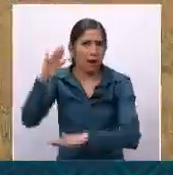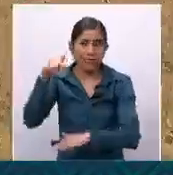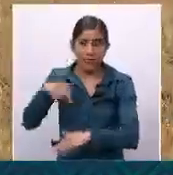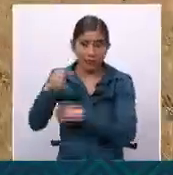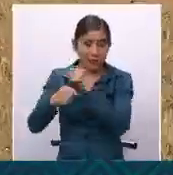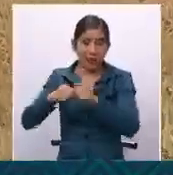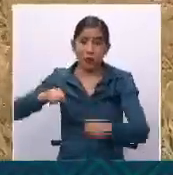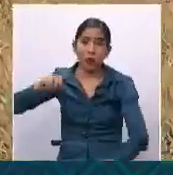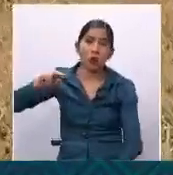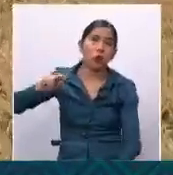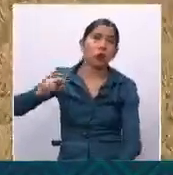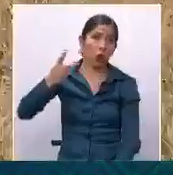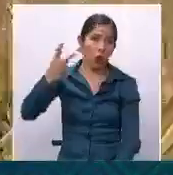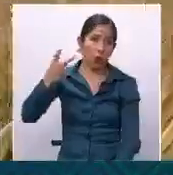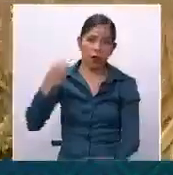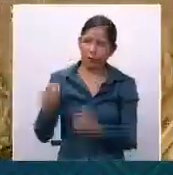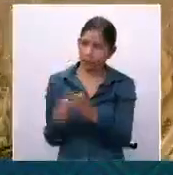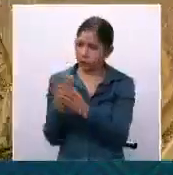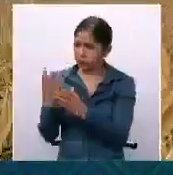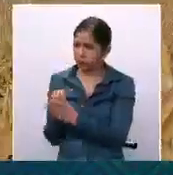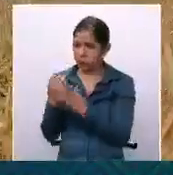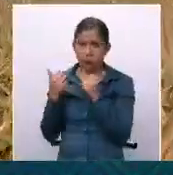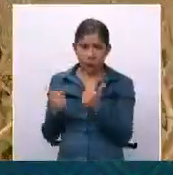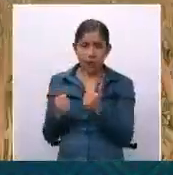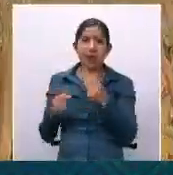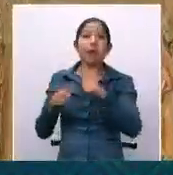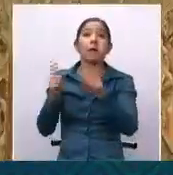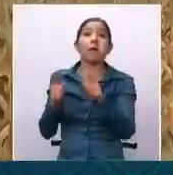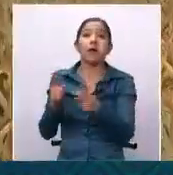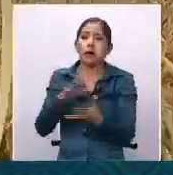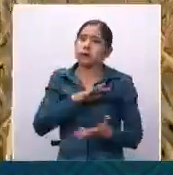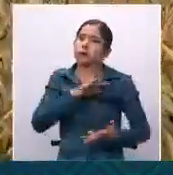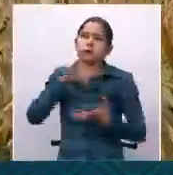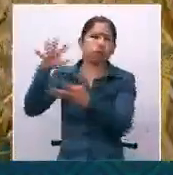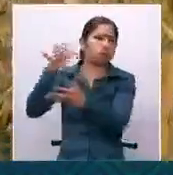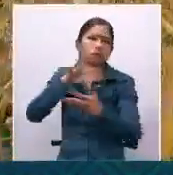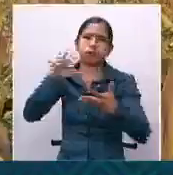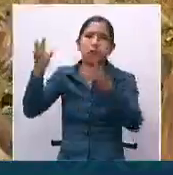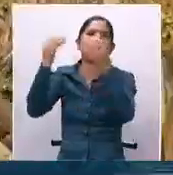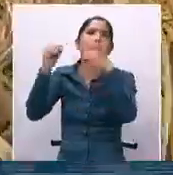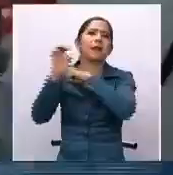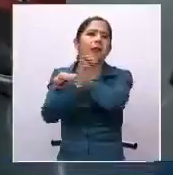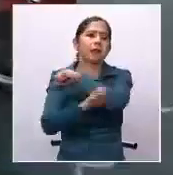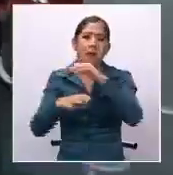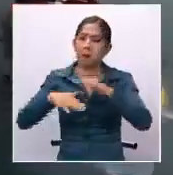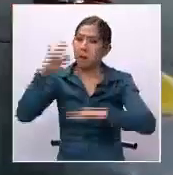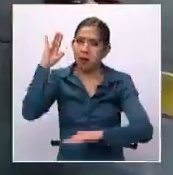duplicó no solo por el factor productivo, sino también por la cantidad de toneladas que se exportan.